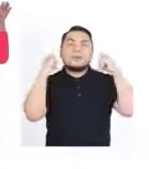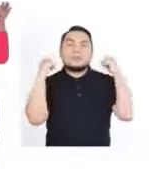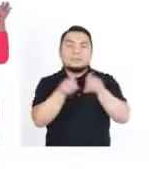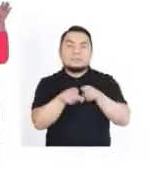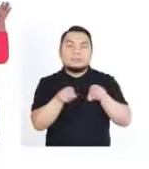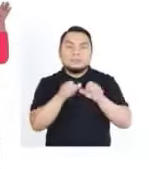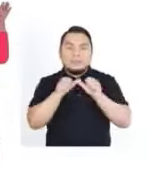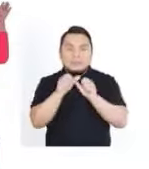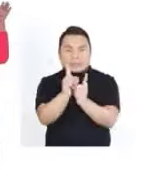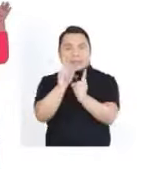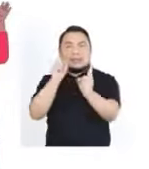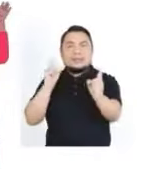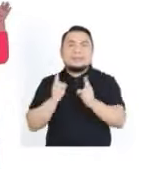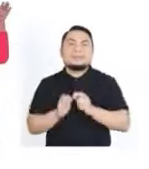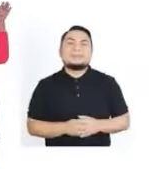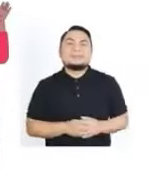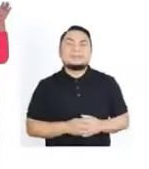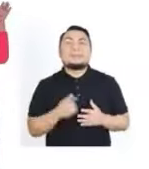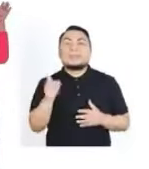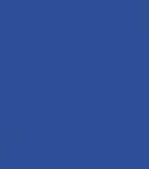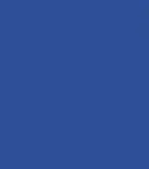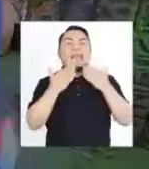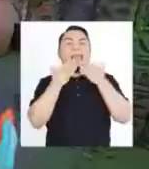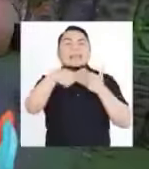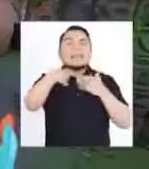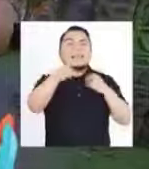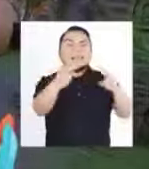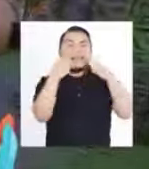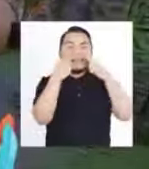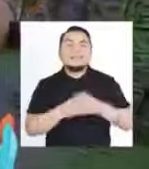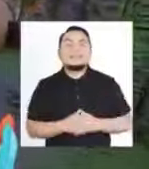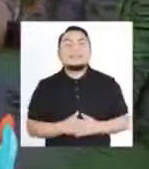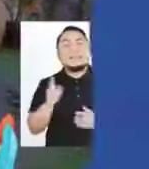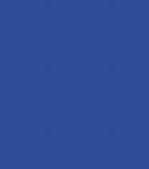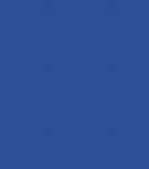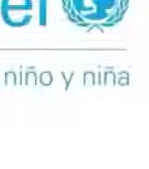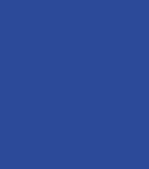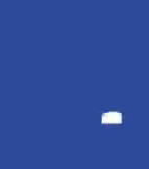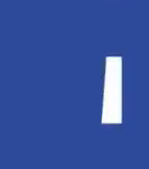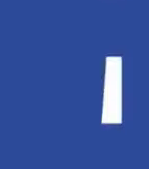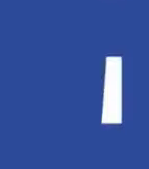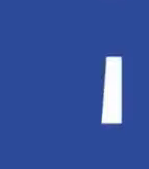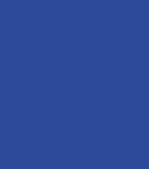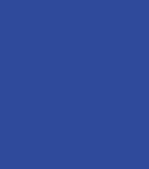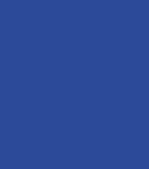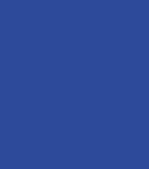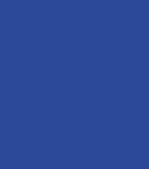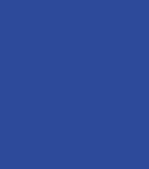utilicen mascarilla y mantengan la distancia física. ¡Gracias por acompañarnos!